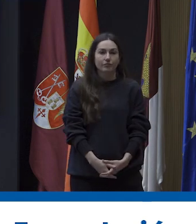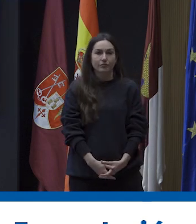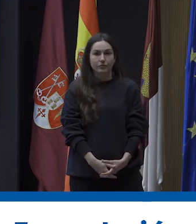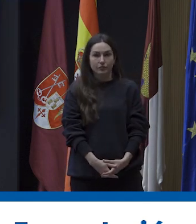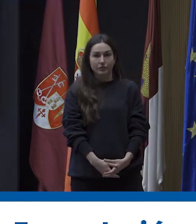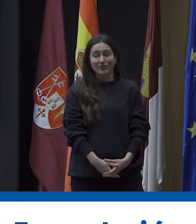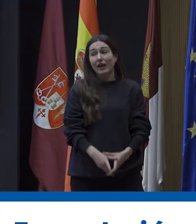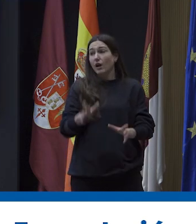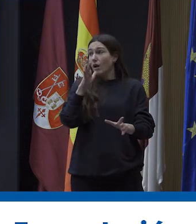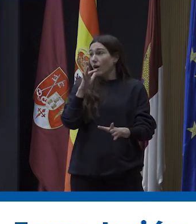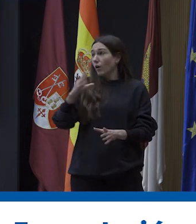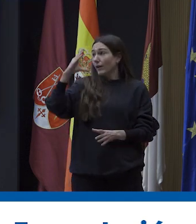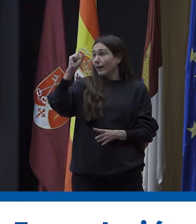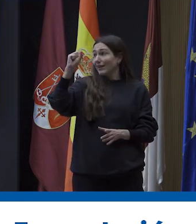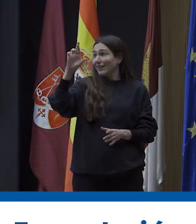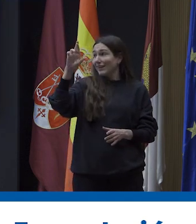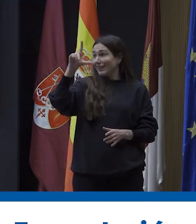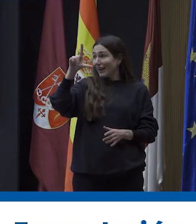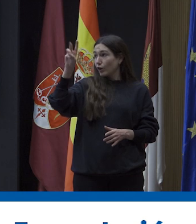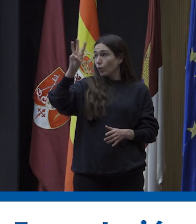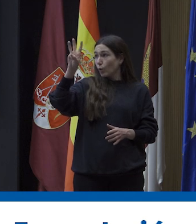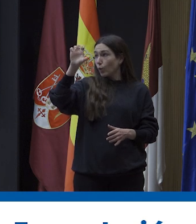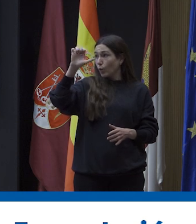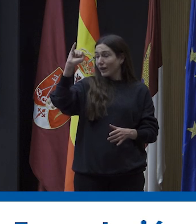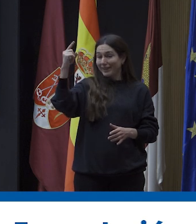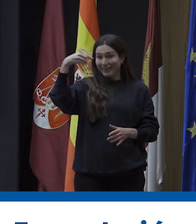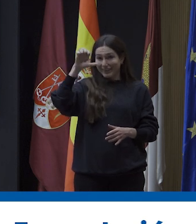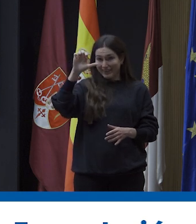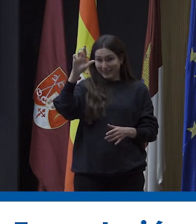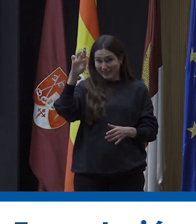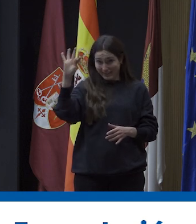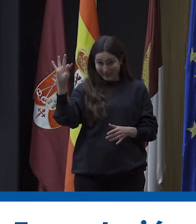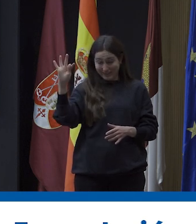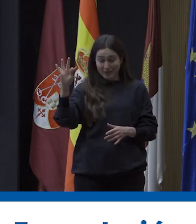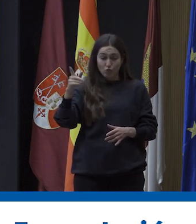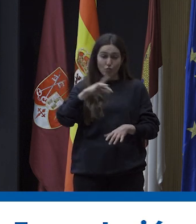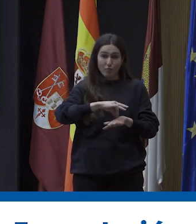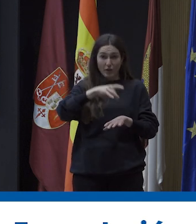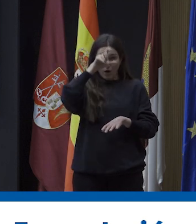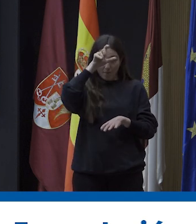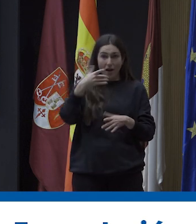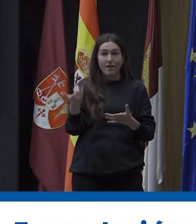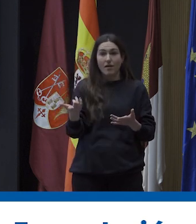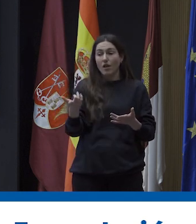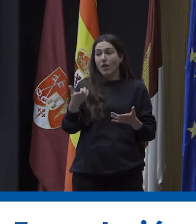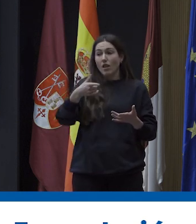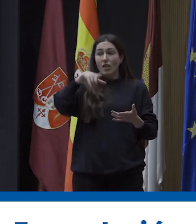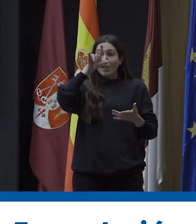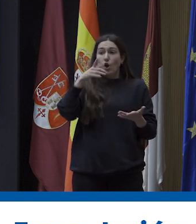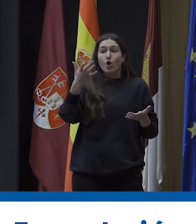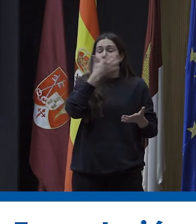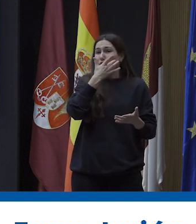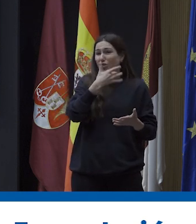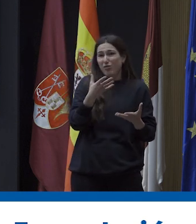He traído aquí a este hombre, a Karl Weiger, que era un médico alemán que no es muy conocido, probablemente porque era del entorno, digamos,